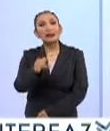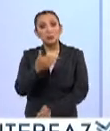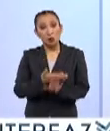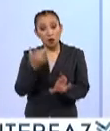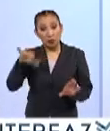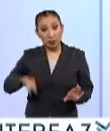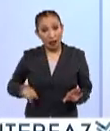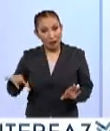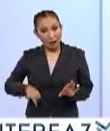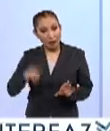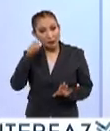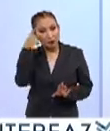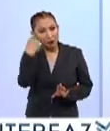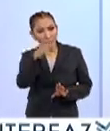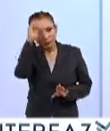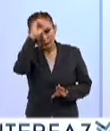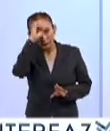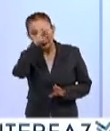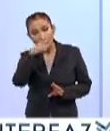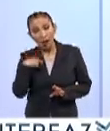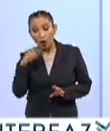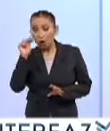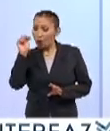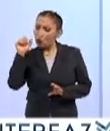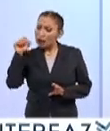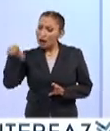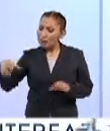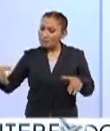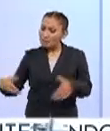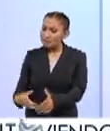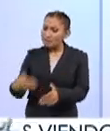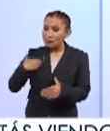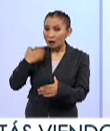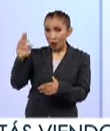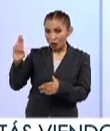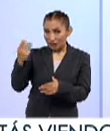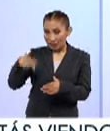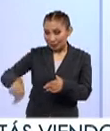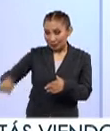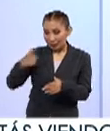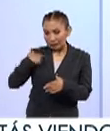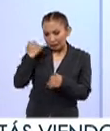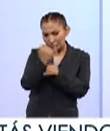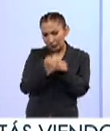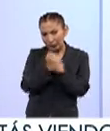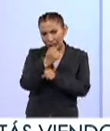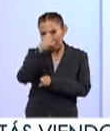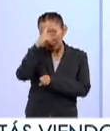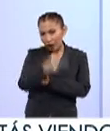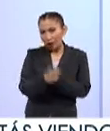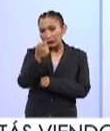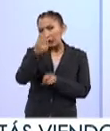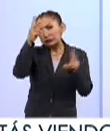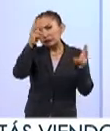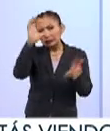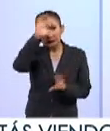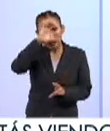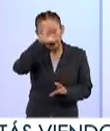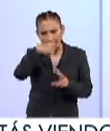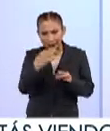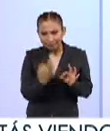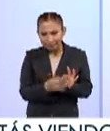muy interesante como siempre tus comentarios. Y es que la UNAM es una de las principales generadoras de investigación en México, no solo en lo que se refiere a las